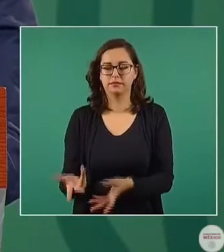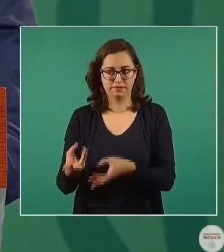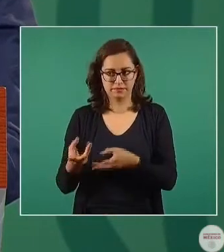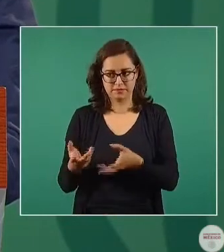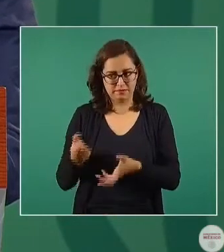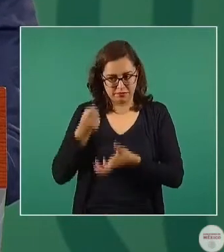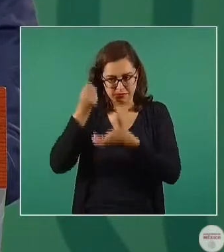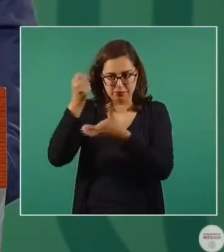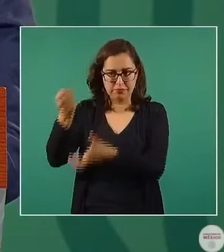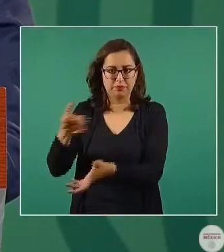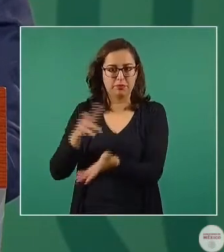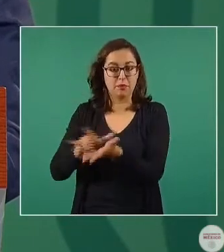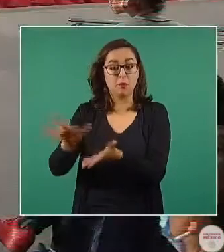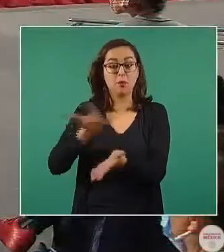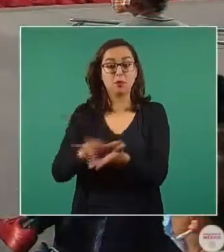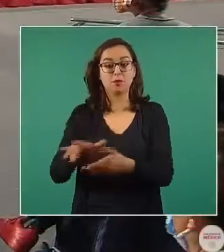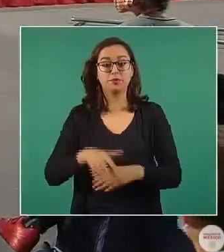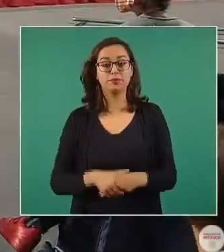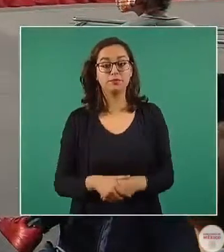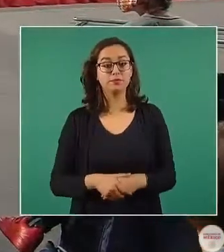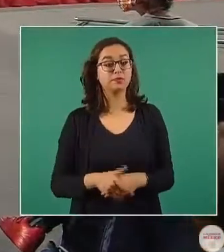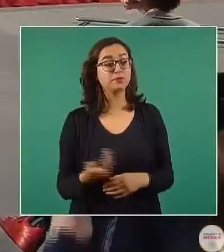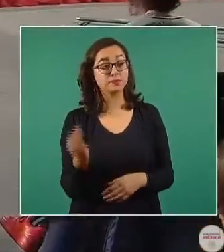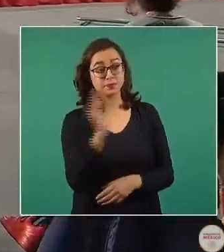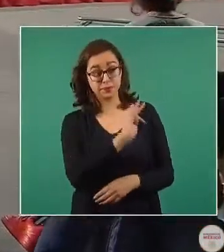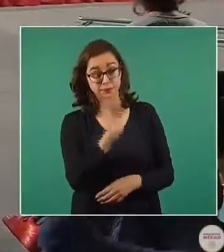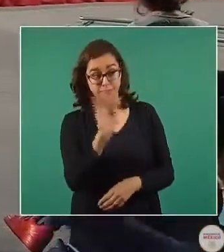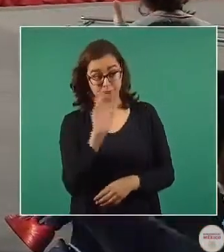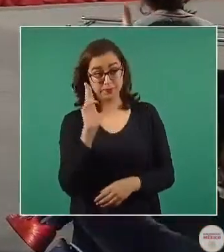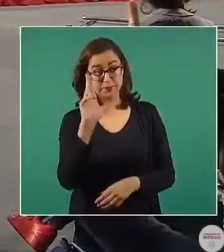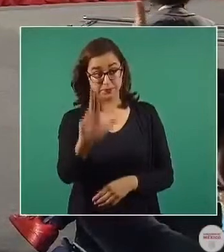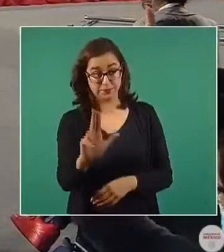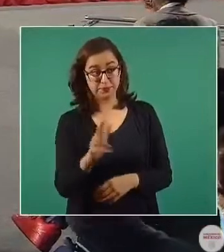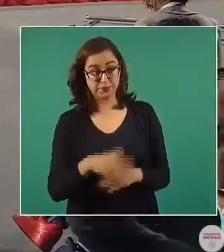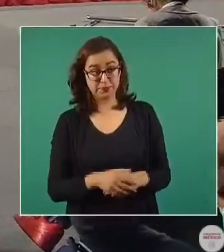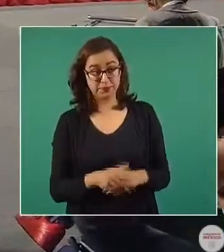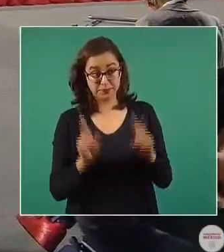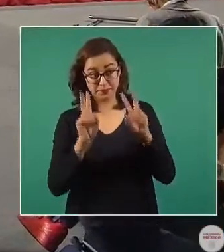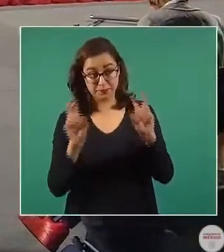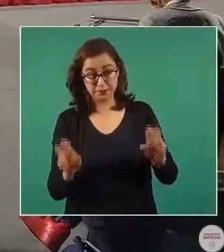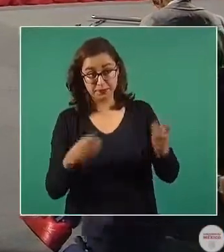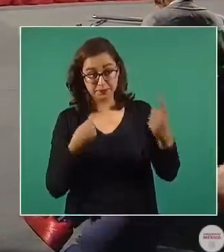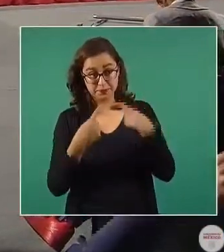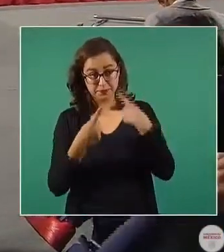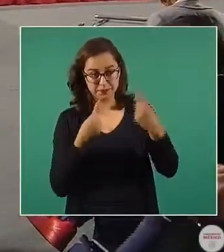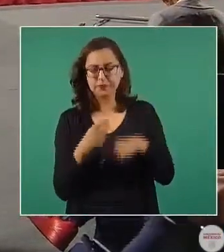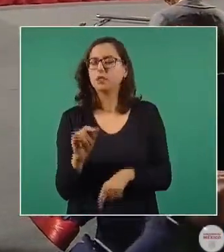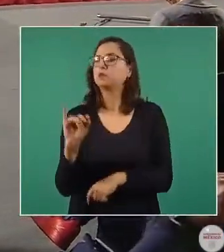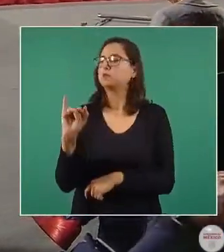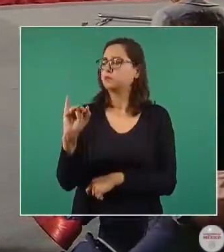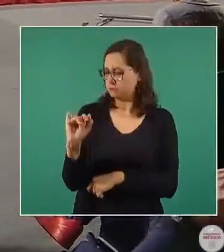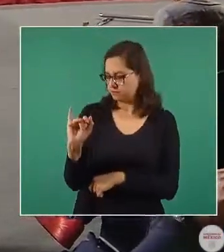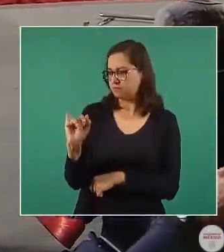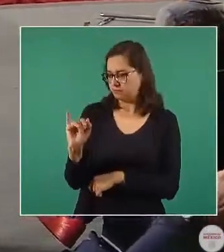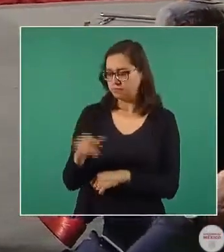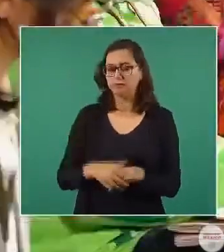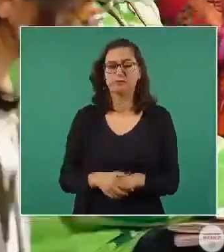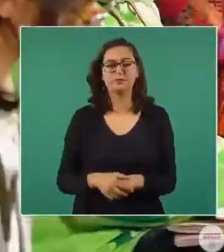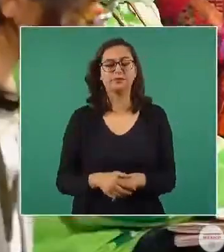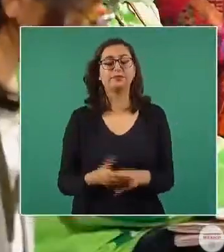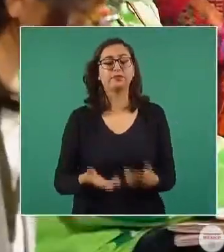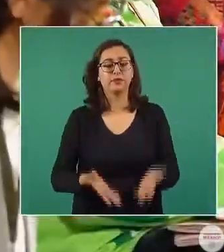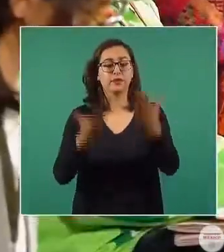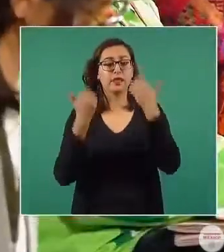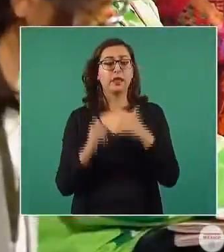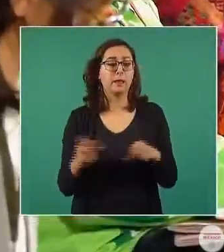de recursos. Entonces va a tocar el tema. Sí. Y justamente también en este mismo tema, el órgano